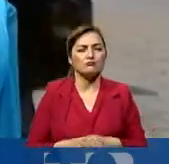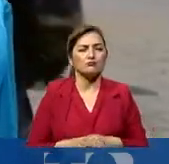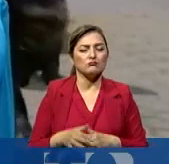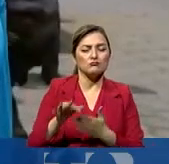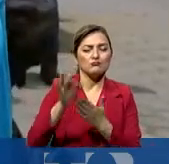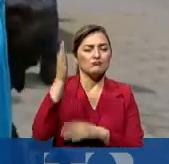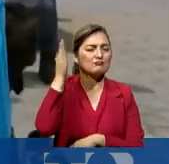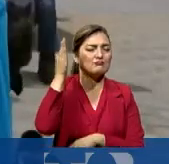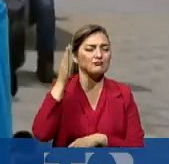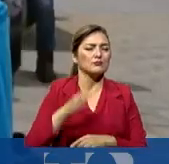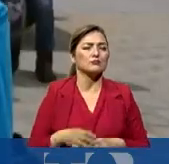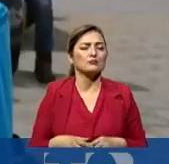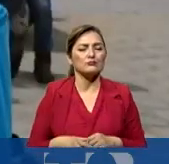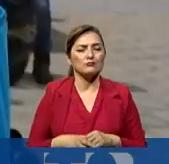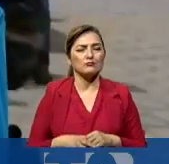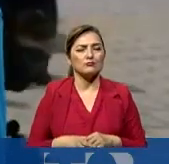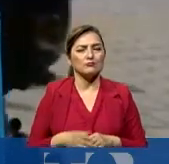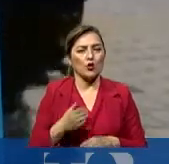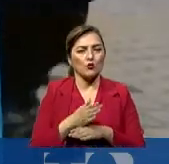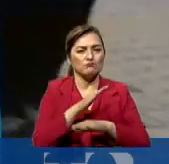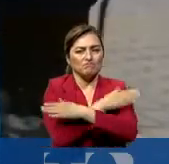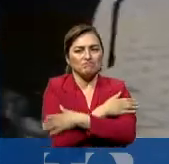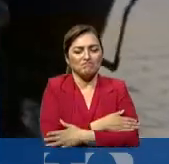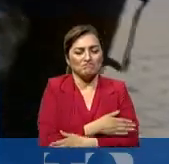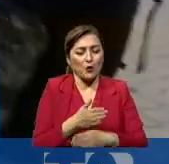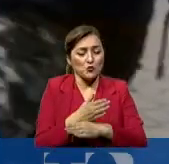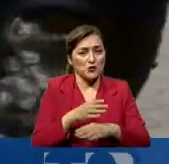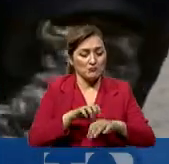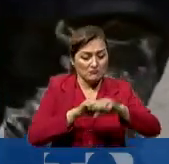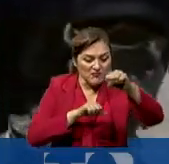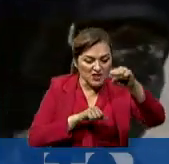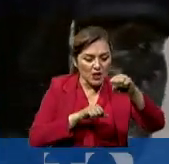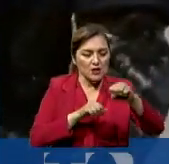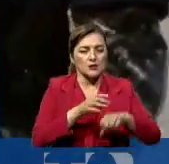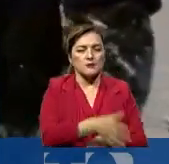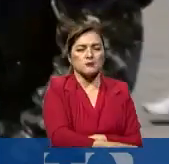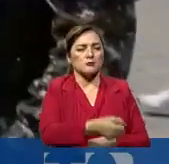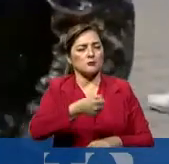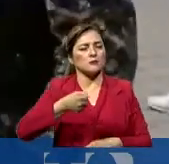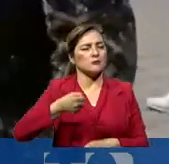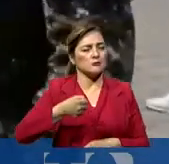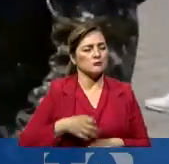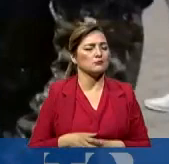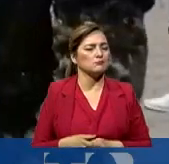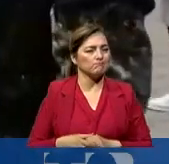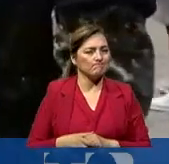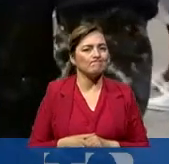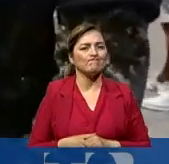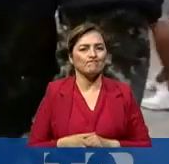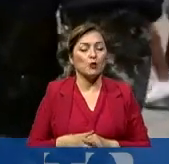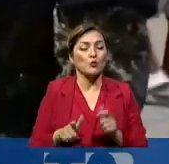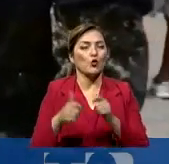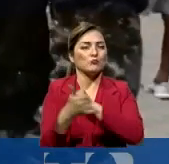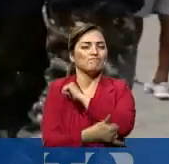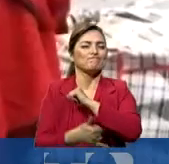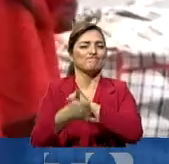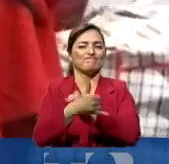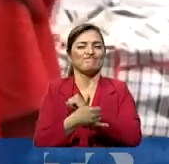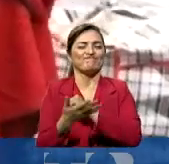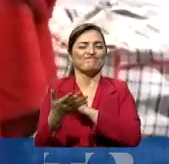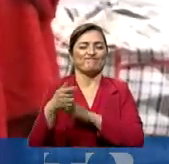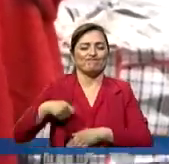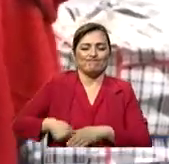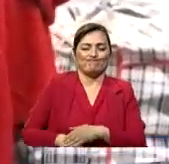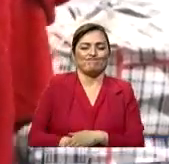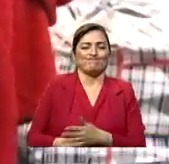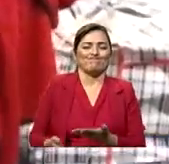Cantón Tulcán, armas cortopunzantes, armas blancas, y por lo general pues hay personas extranjeras que las portan.